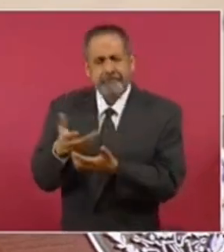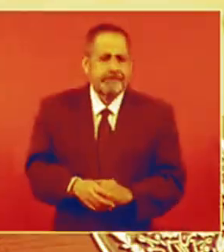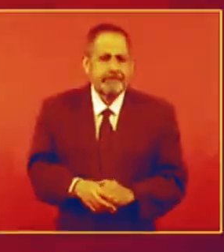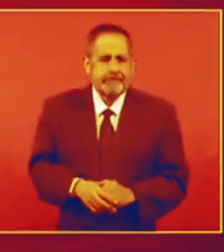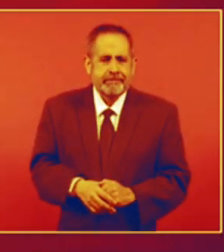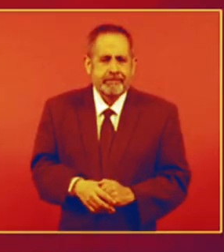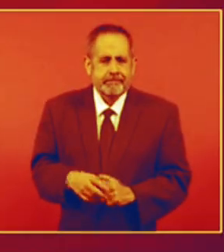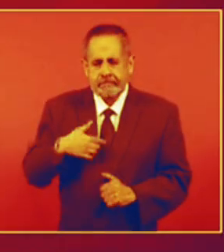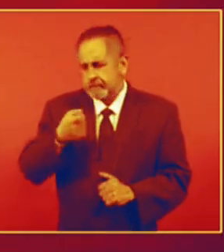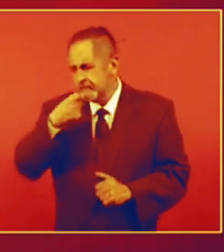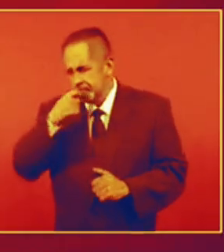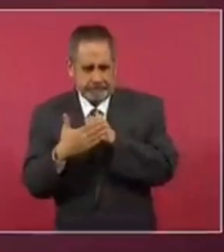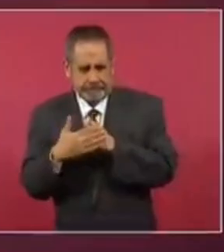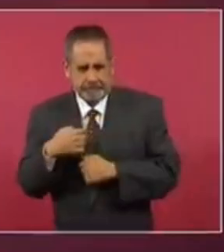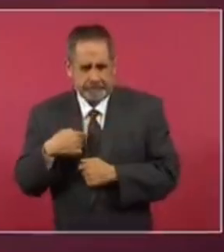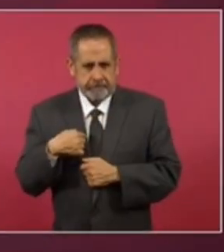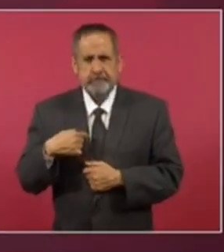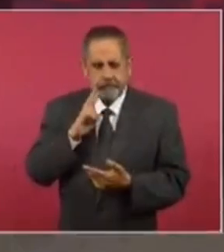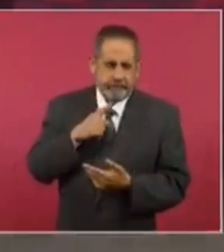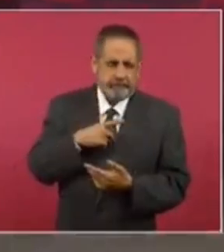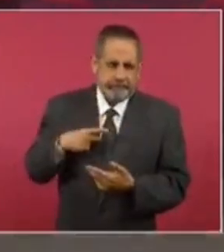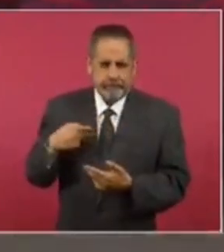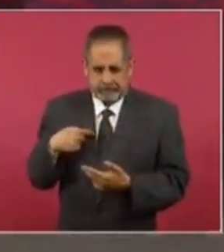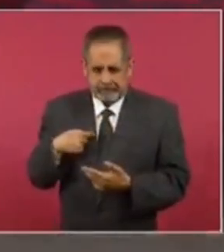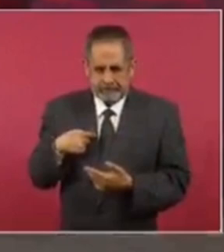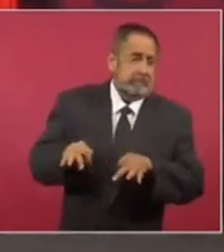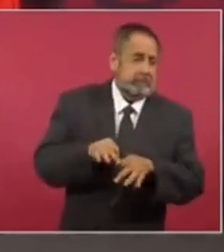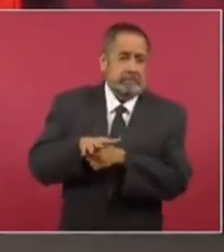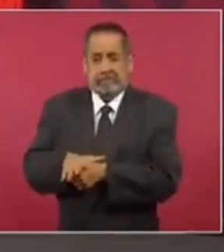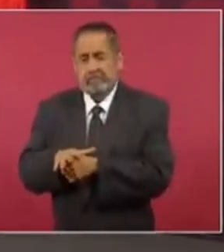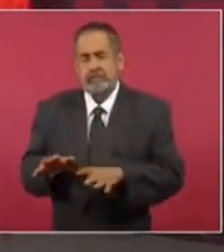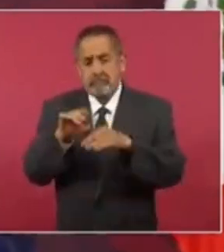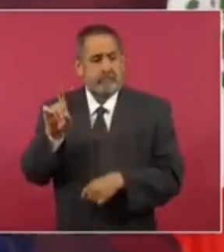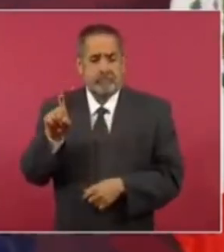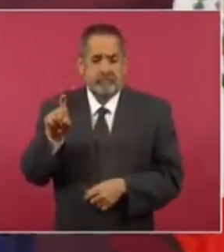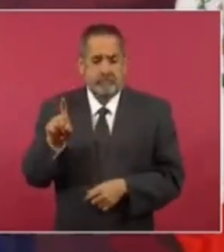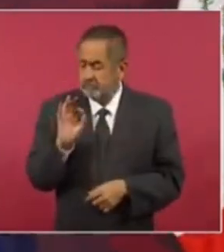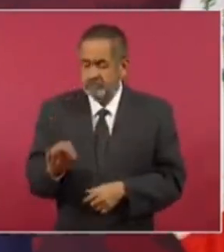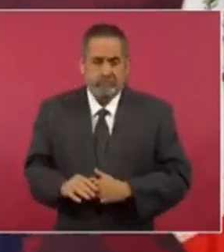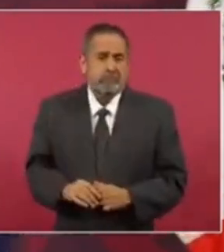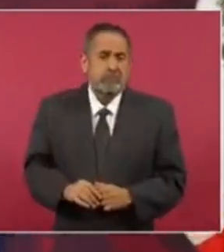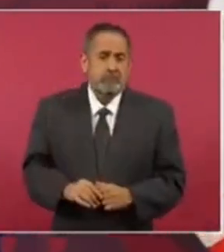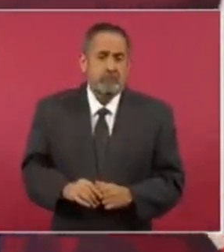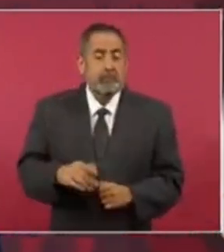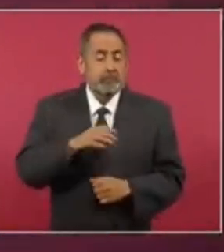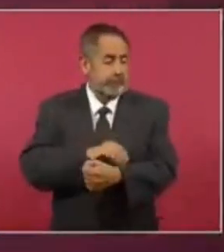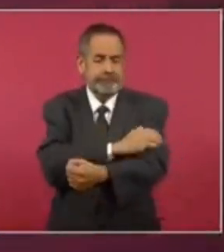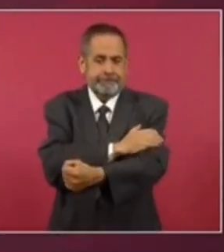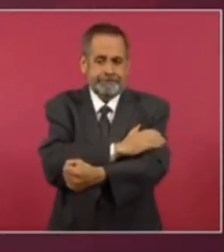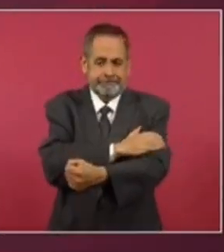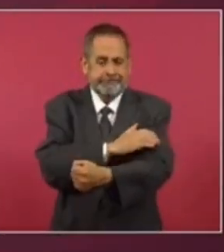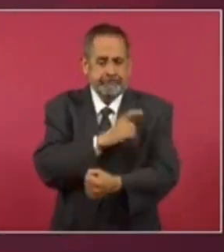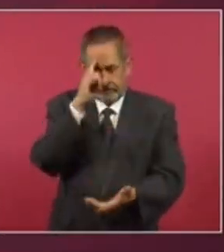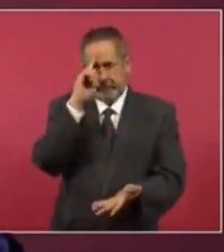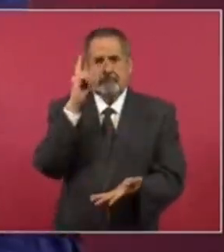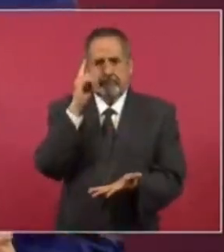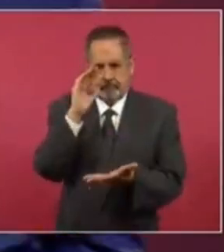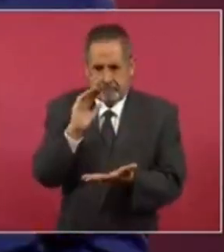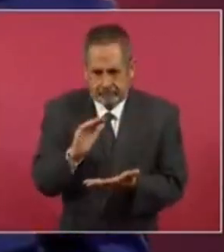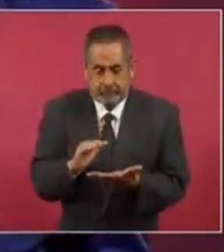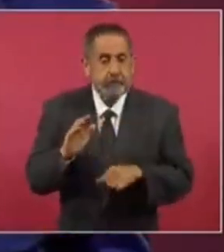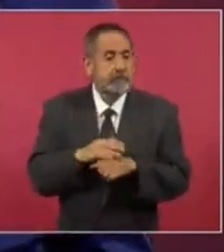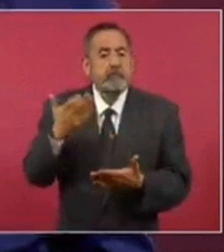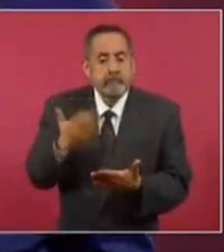reposo. Terminé mi tratamiento médico, trate de no fatigarme mucho, tomar mucha agua. A mí se me bajó la presión porque traía